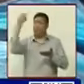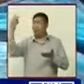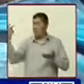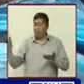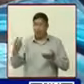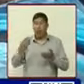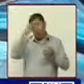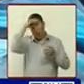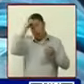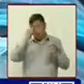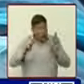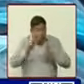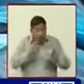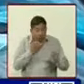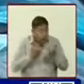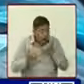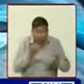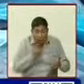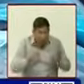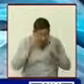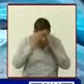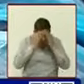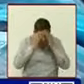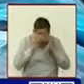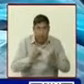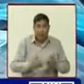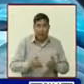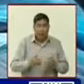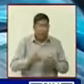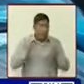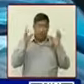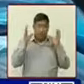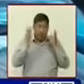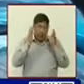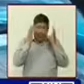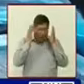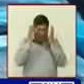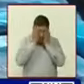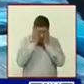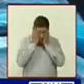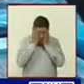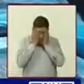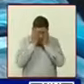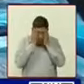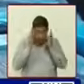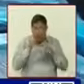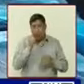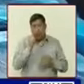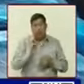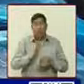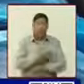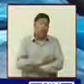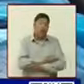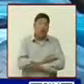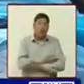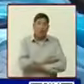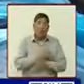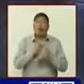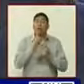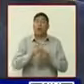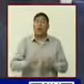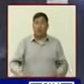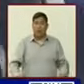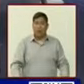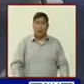Más bien el chofer se ha preocupado de la señora, porque se ha dado de cuenta rápido a salir a verle a la señora con su bebé, en qué estado